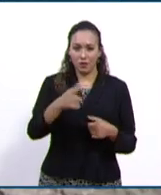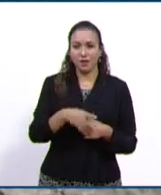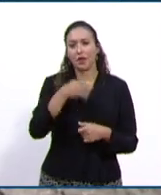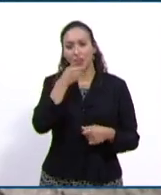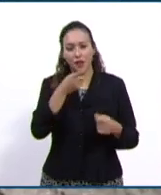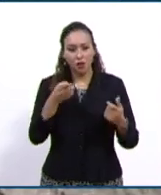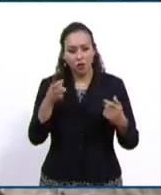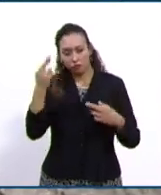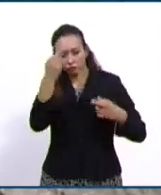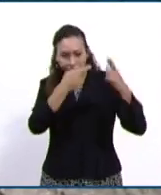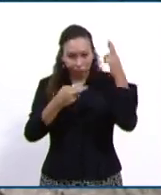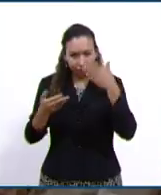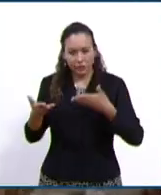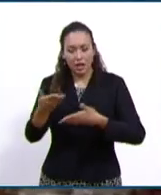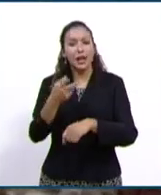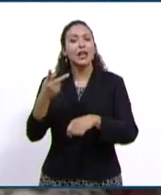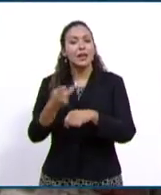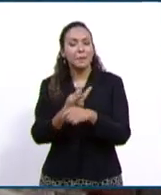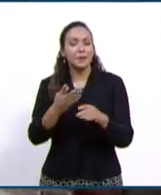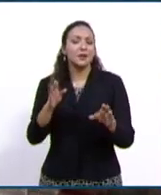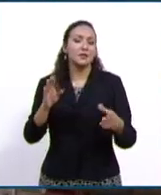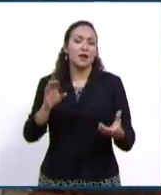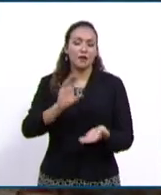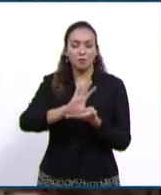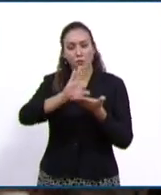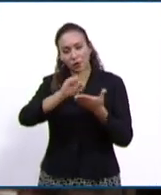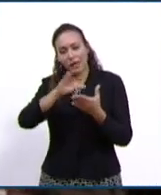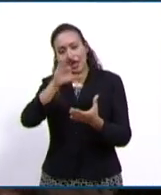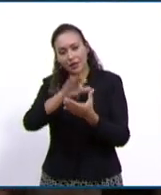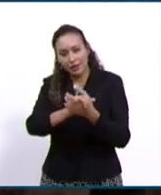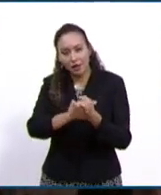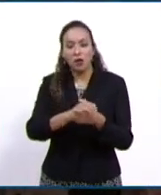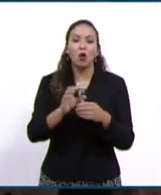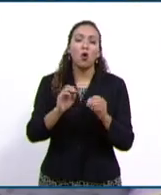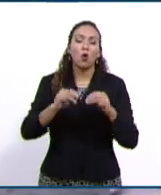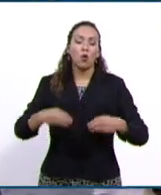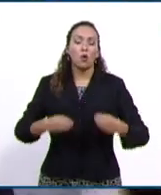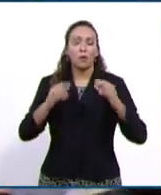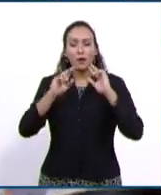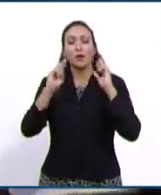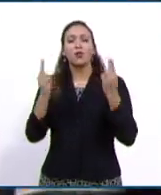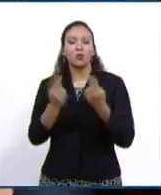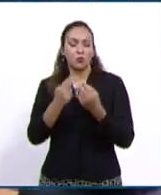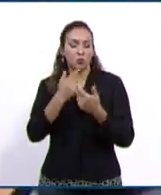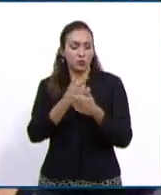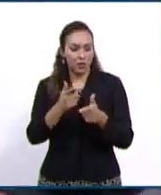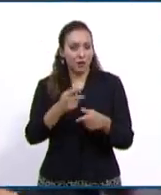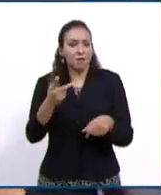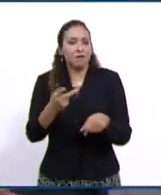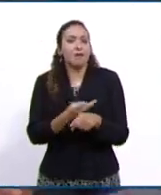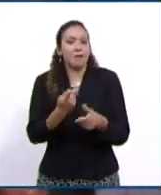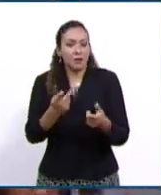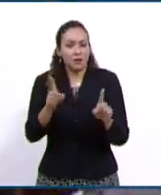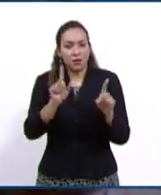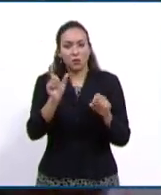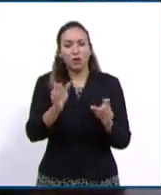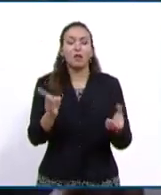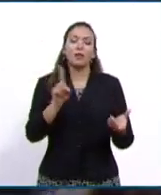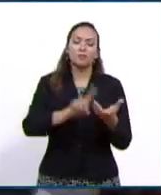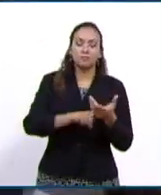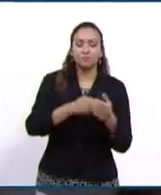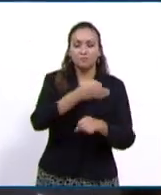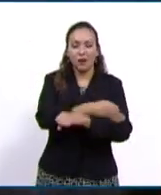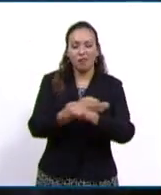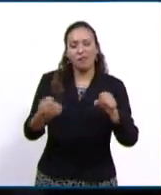relaciones análogas al matrimonio o al concubinato para definir el tipo de relaciones en las que se da el delito de violencia